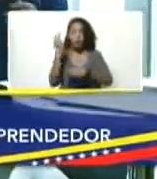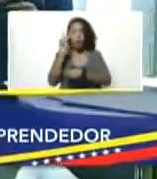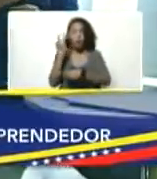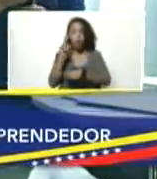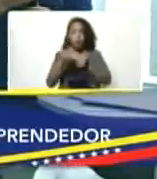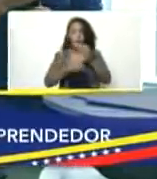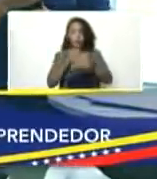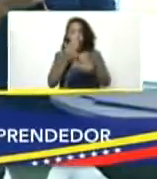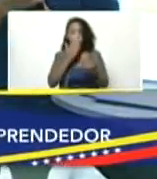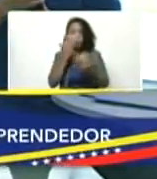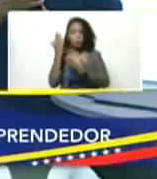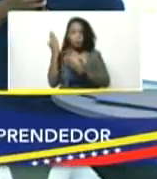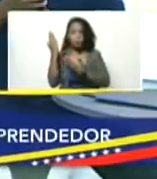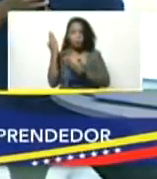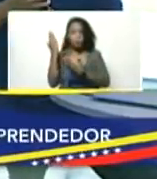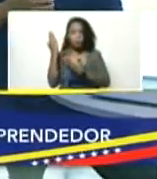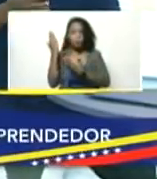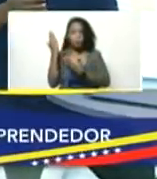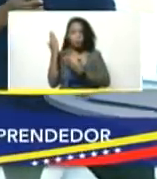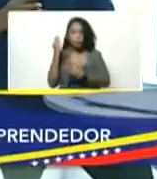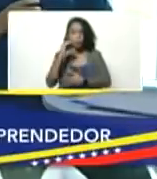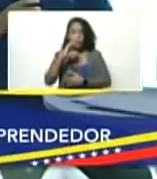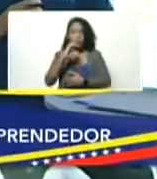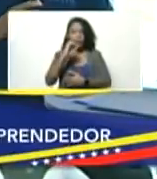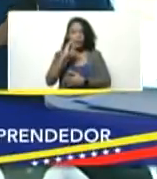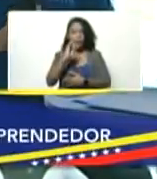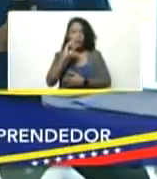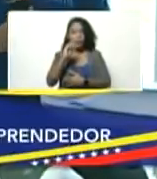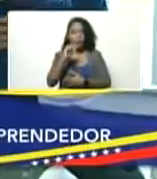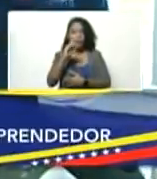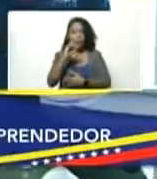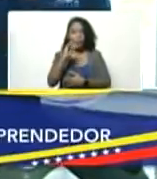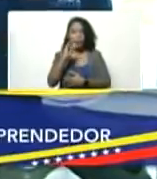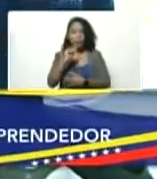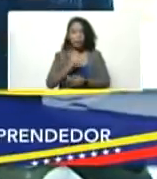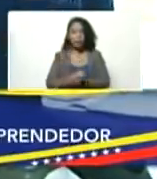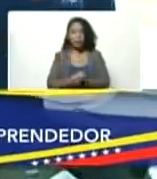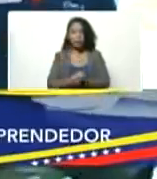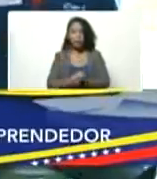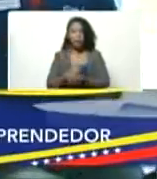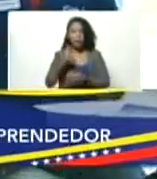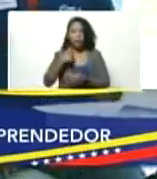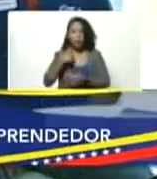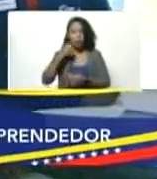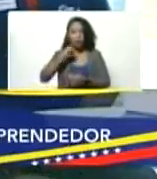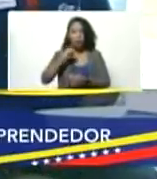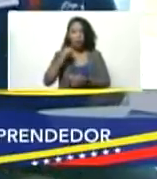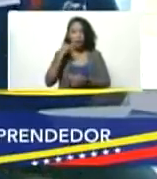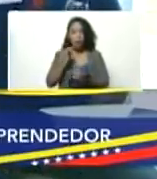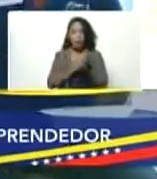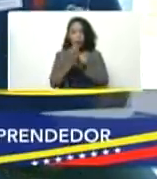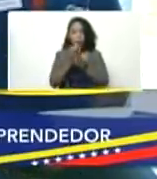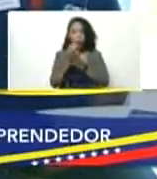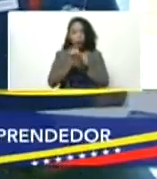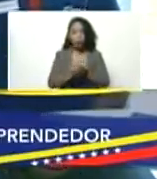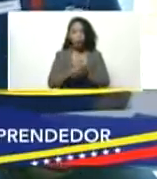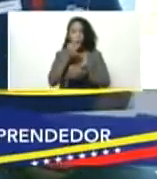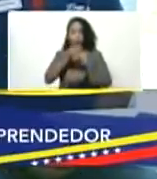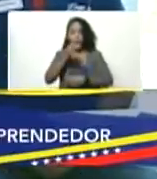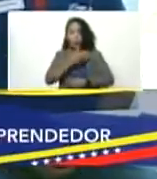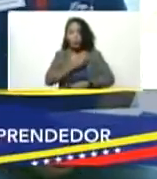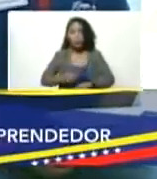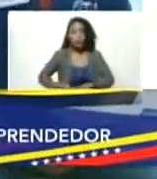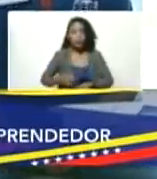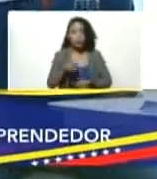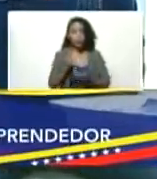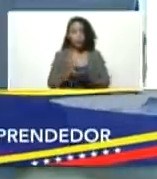Cindy Nieves, Cindy, ¿tú tienes un emprendimiento? Sí. Cuéntame de tu emprendimiento. Buenas tardes, presidente.